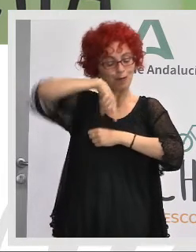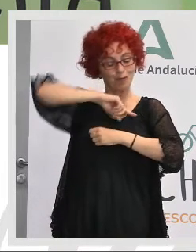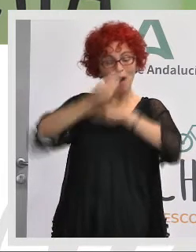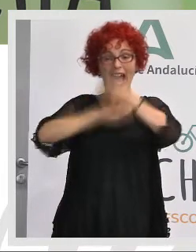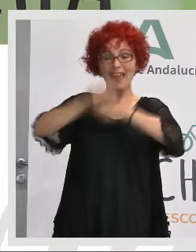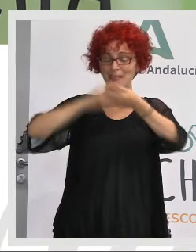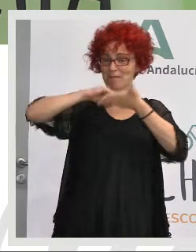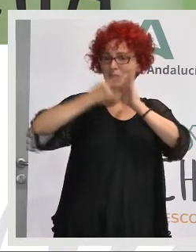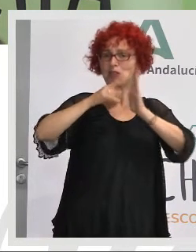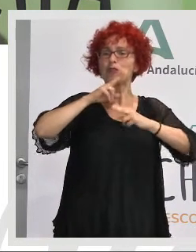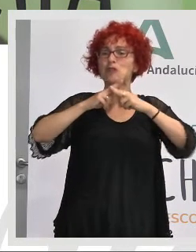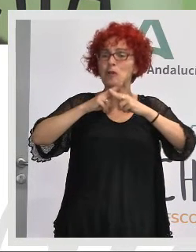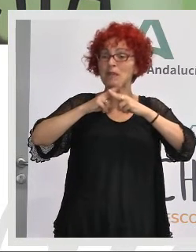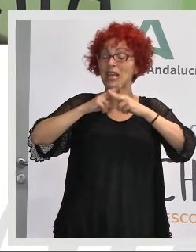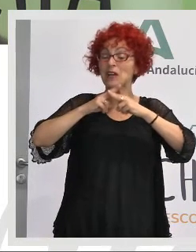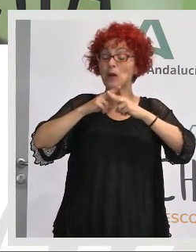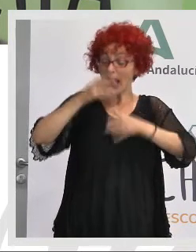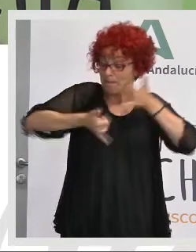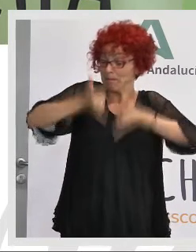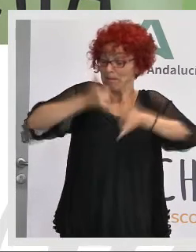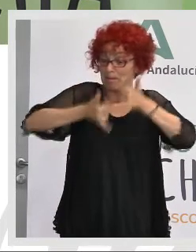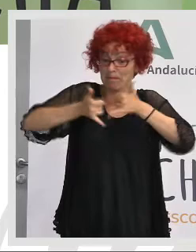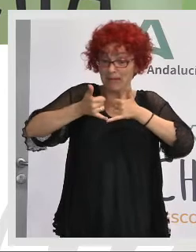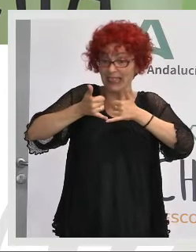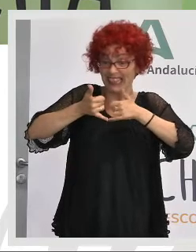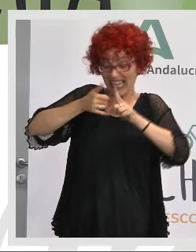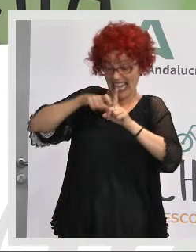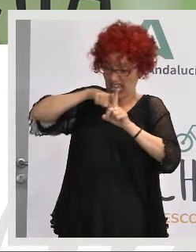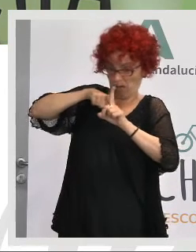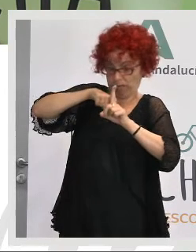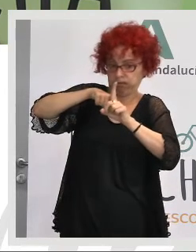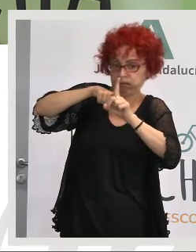vamos a conocer mejor este proyecto con el siguiente vídeo.